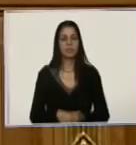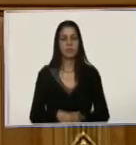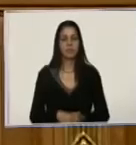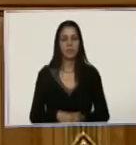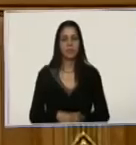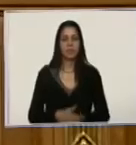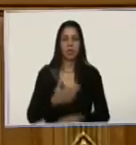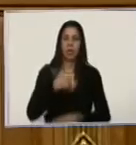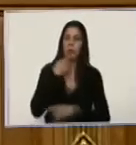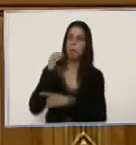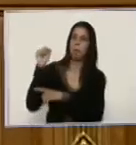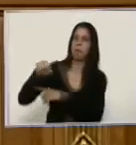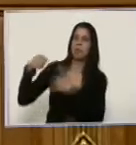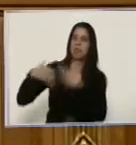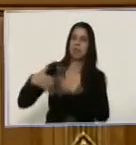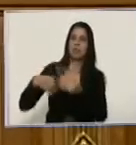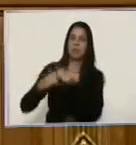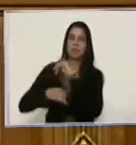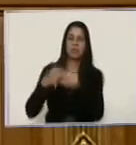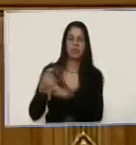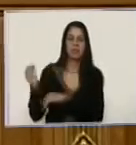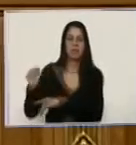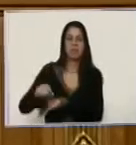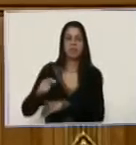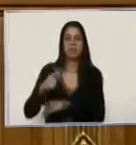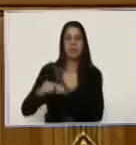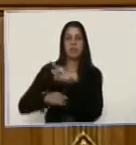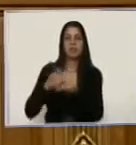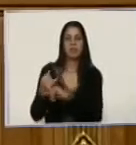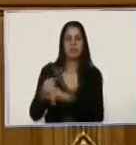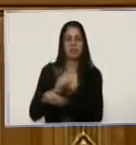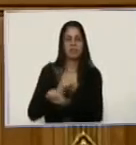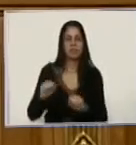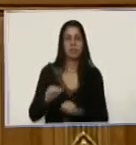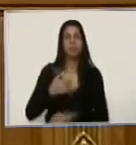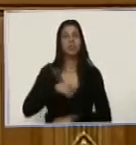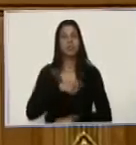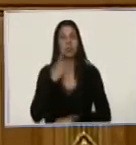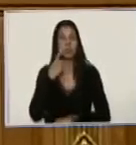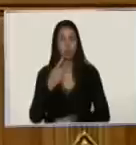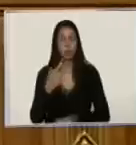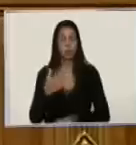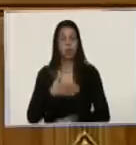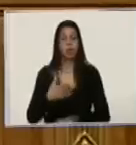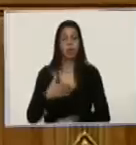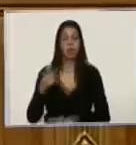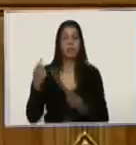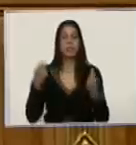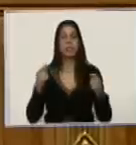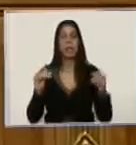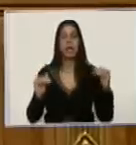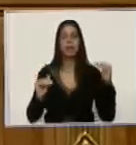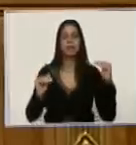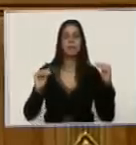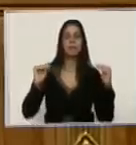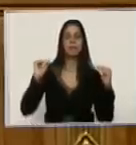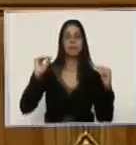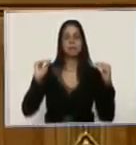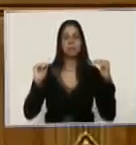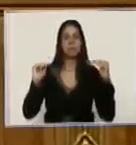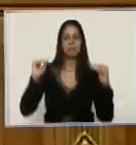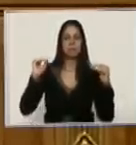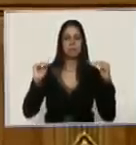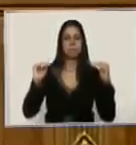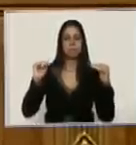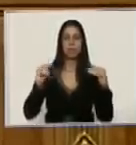a las transnacionales. Derrotamos a las transnacionales. Lo que tenemos que buscar es un equilibrio, y